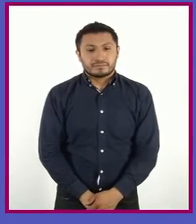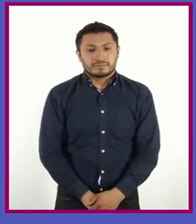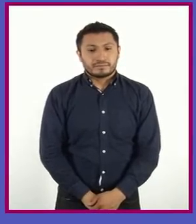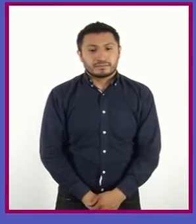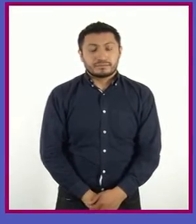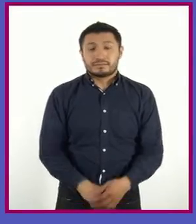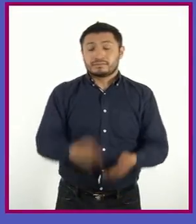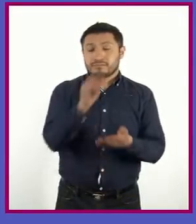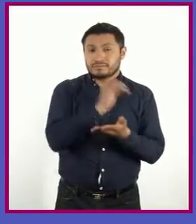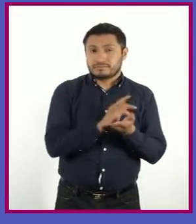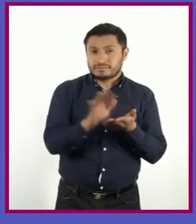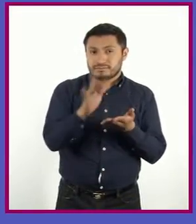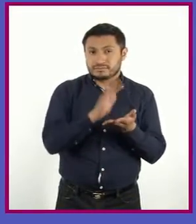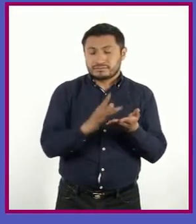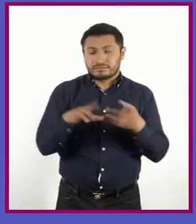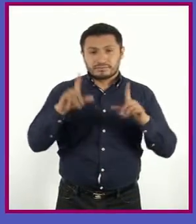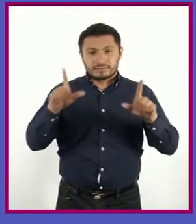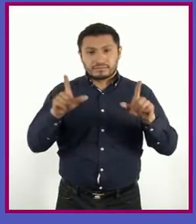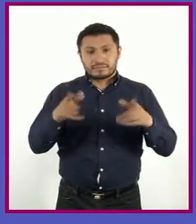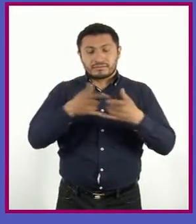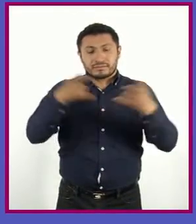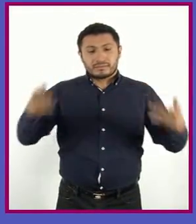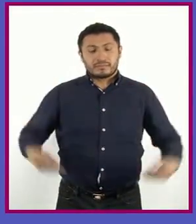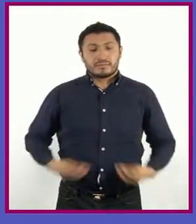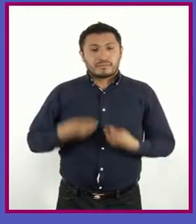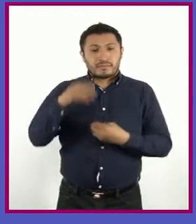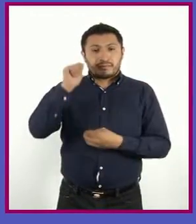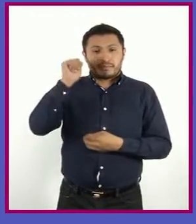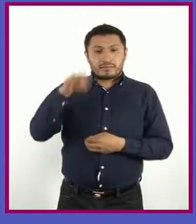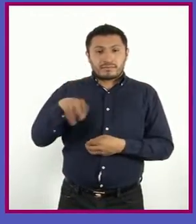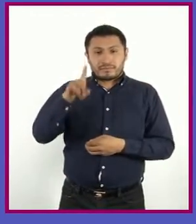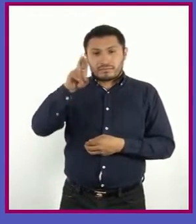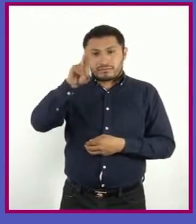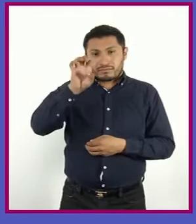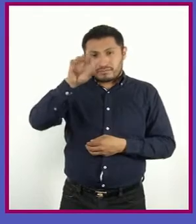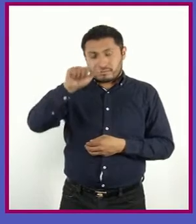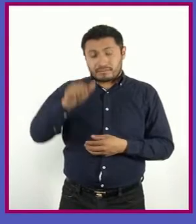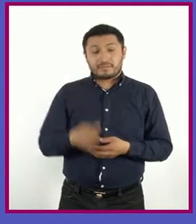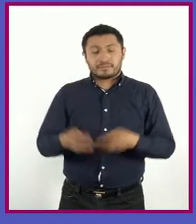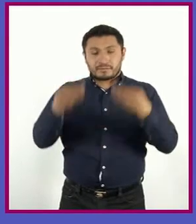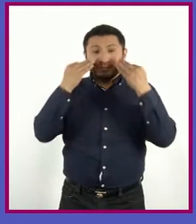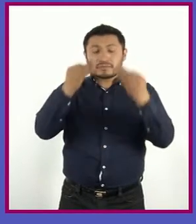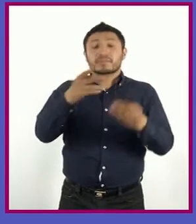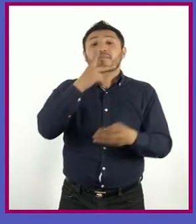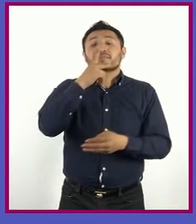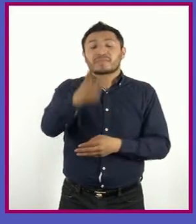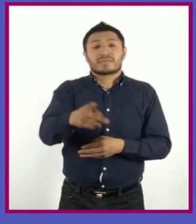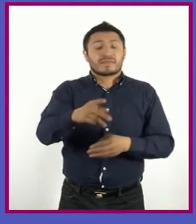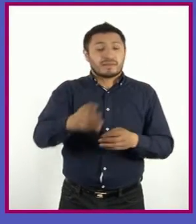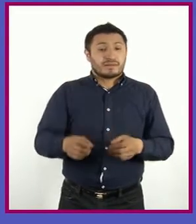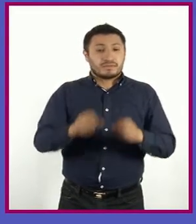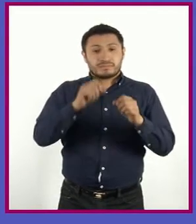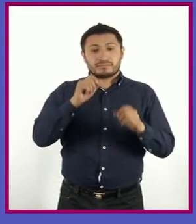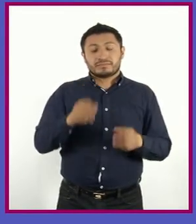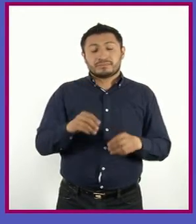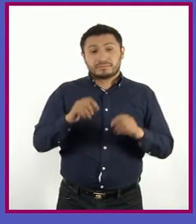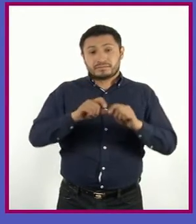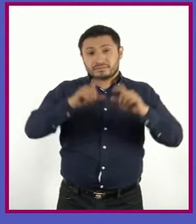Lee el siguiente fragmento de la historia de vida de Andrea Martínez. Observa las palabras que se resaltan.